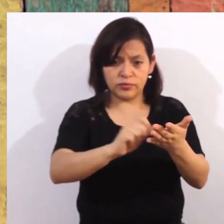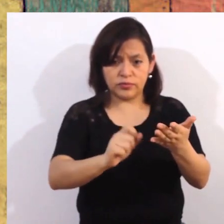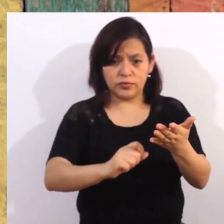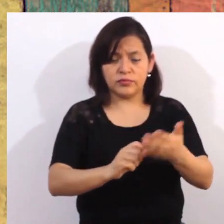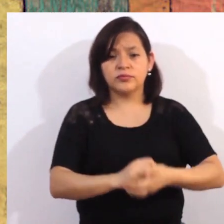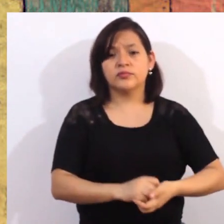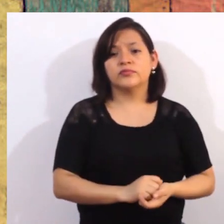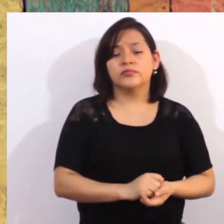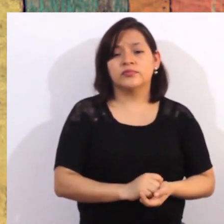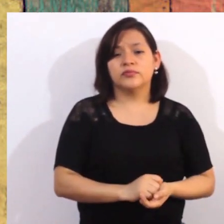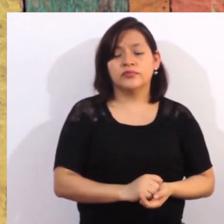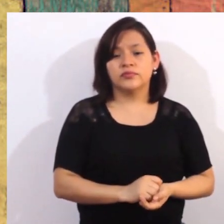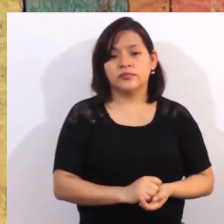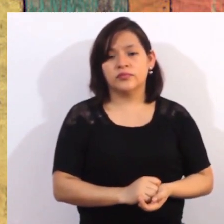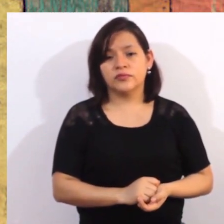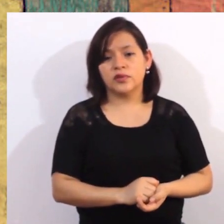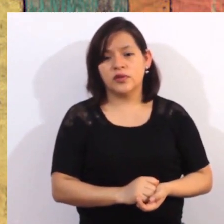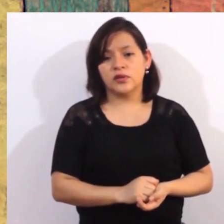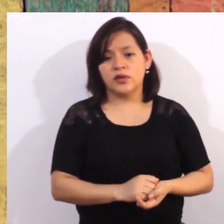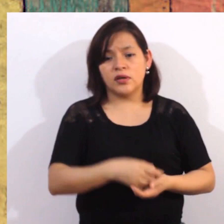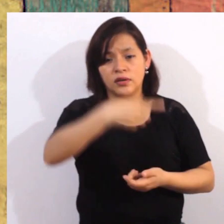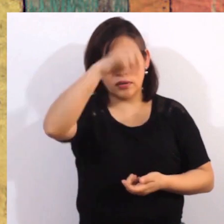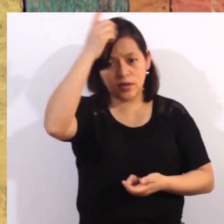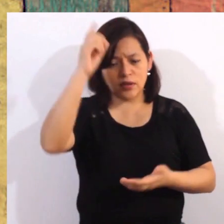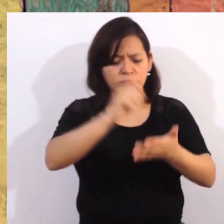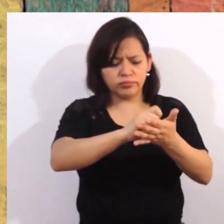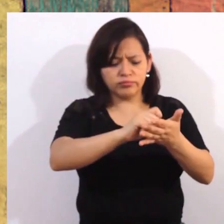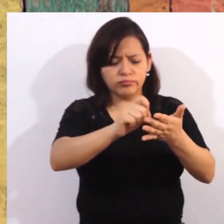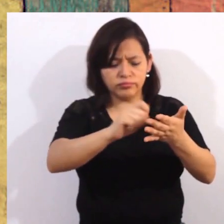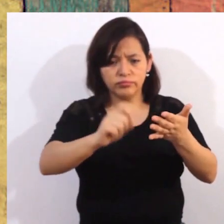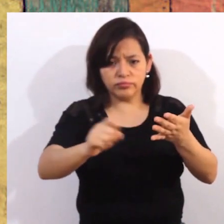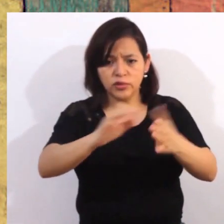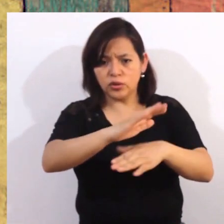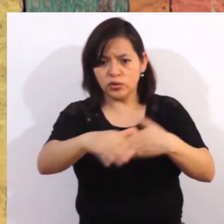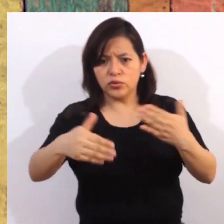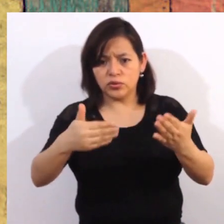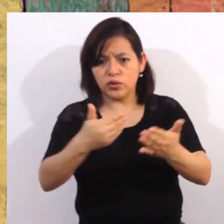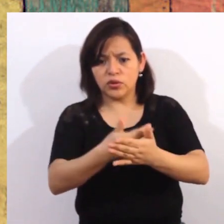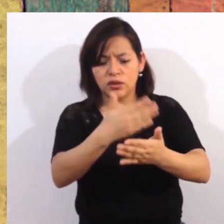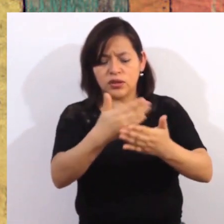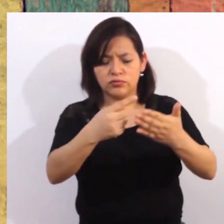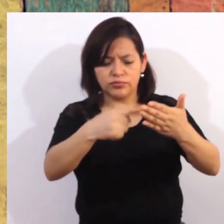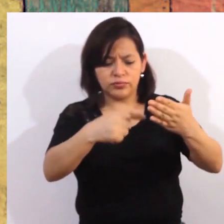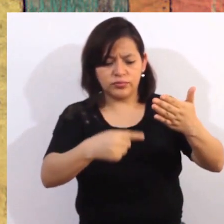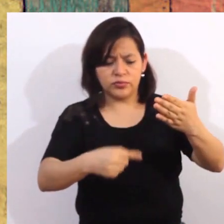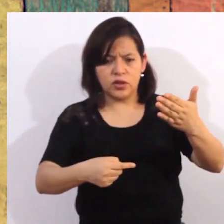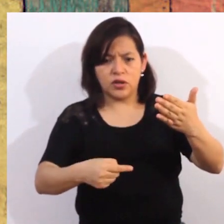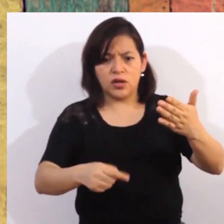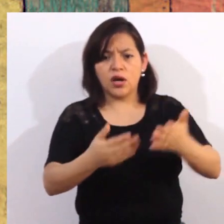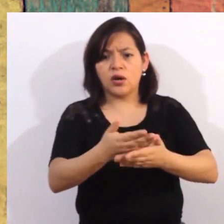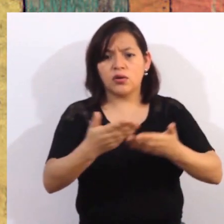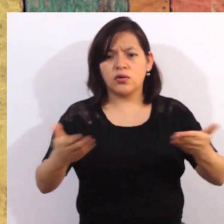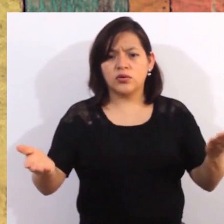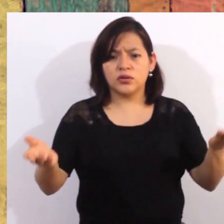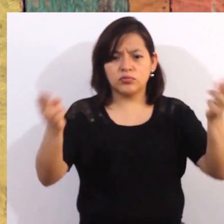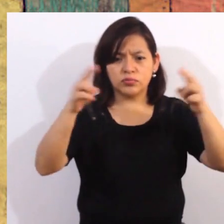nos indica eso, sino más bien toda evidencia nos muestra eso. Los aspectos que podemos encontrar en cada capítulo, la referencia detallada de